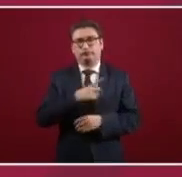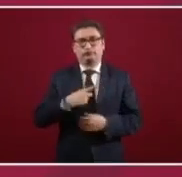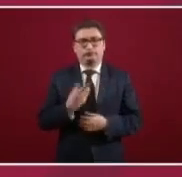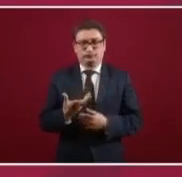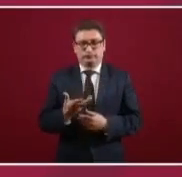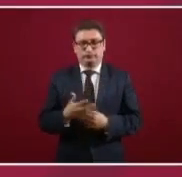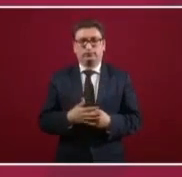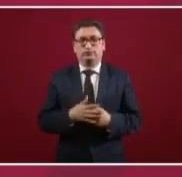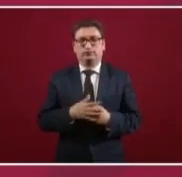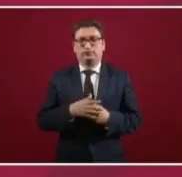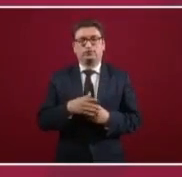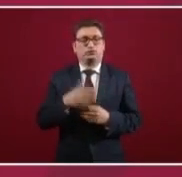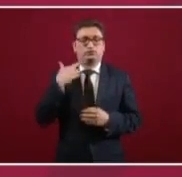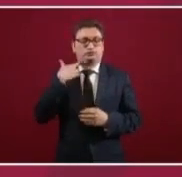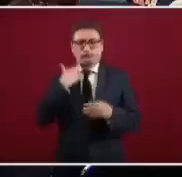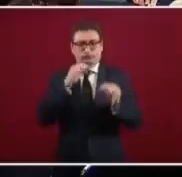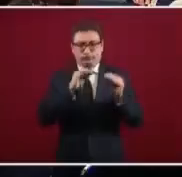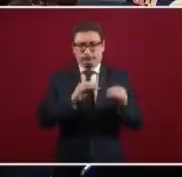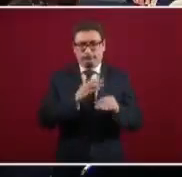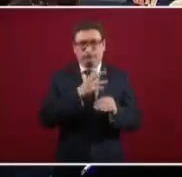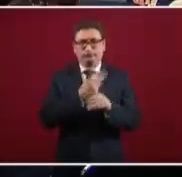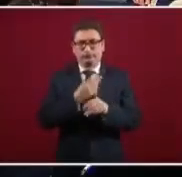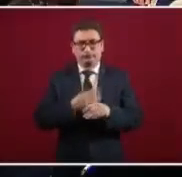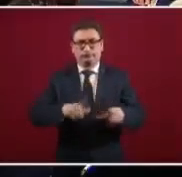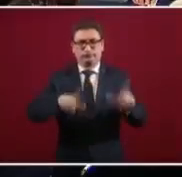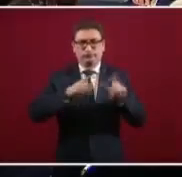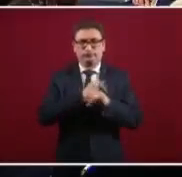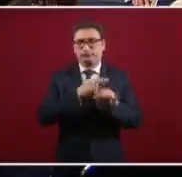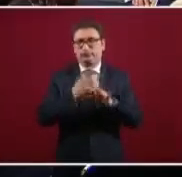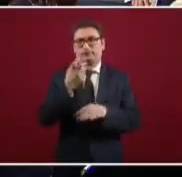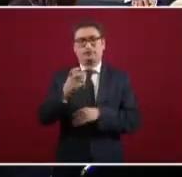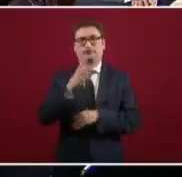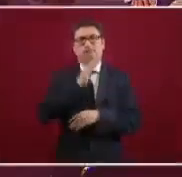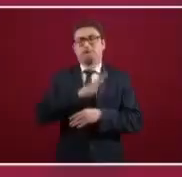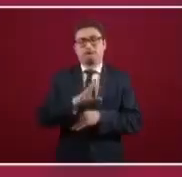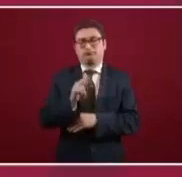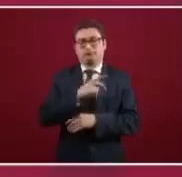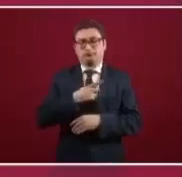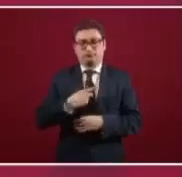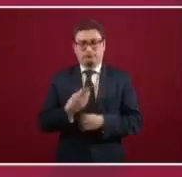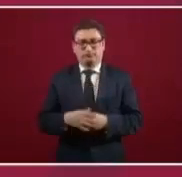que no debe haber robots eso es una vil manipulación